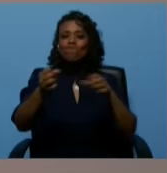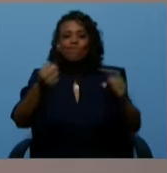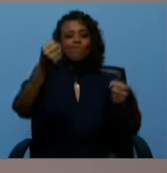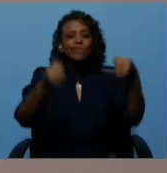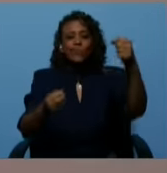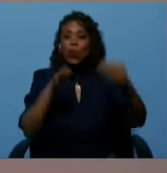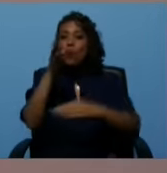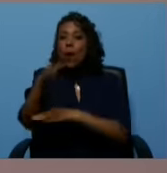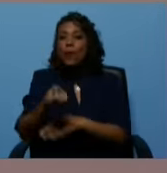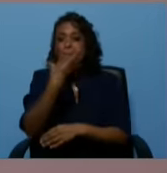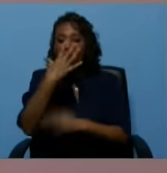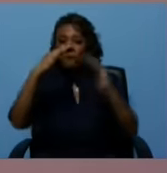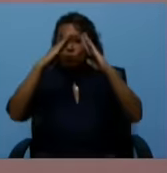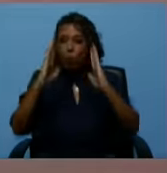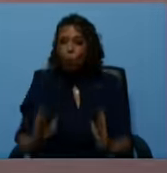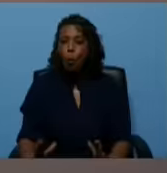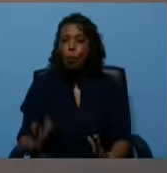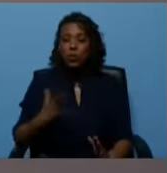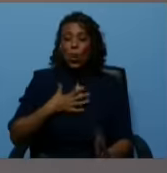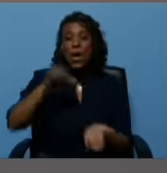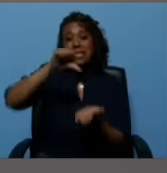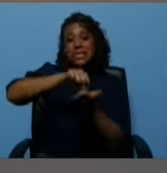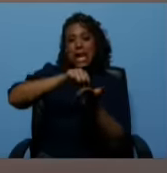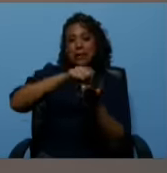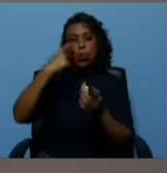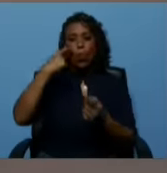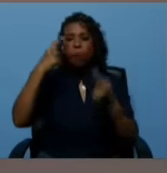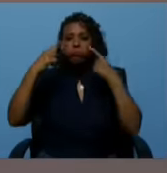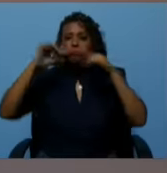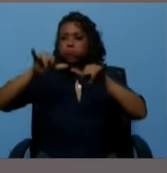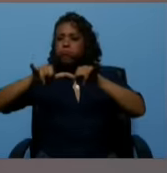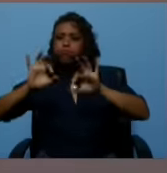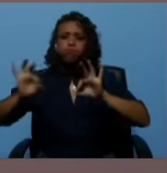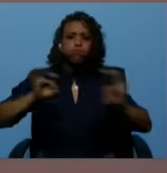Voy rumbo a Miraflores. Vengo del centro de mando.